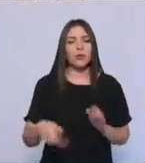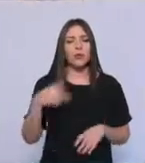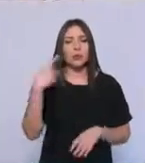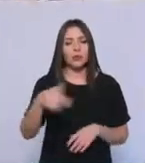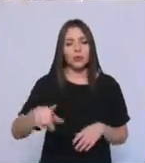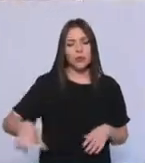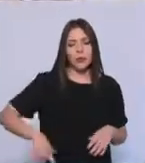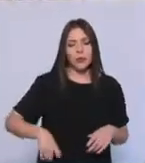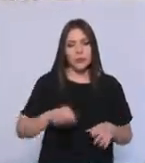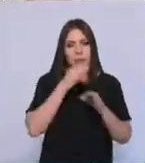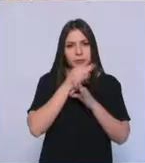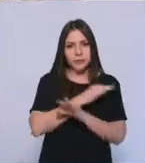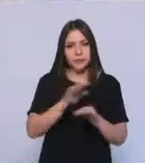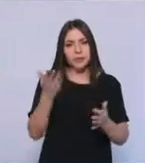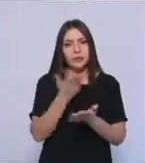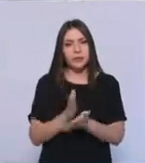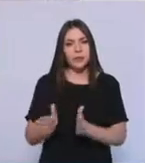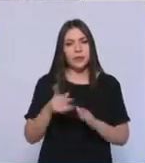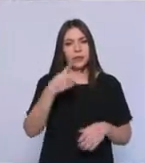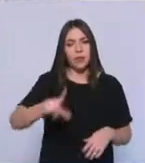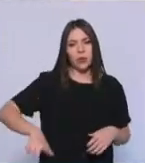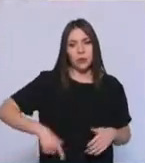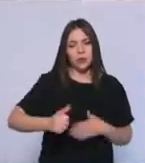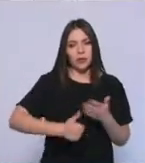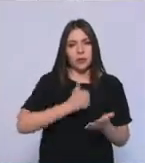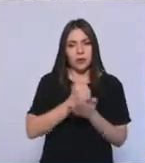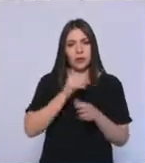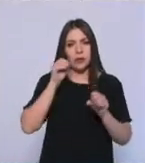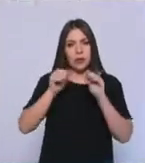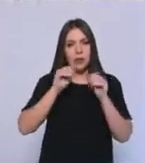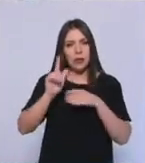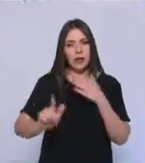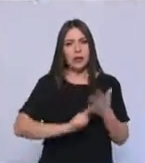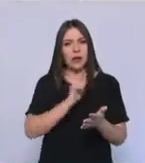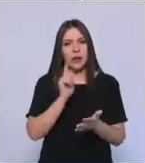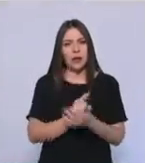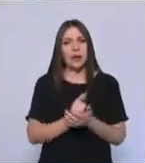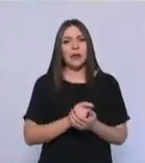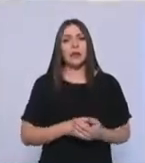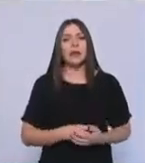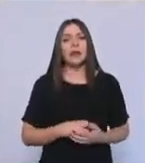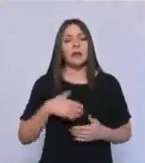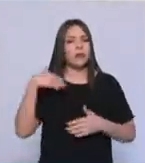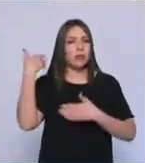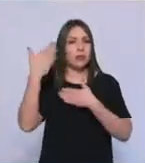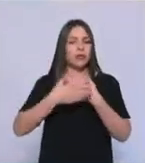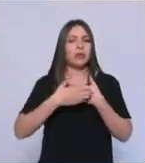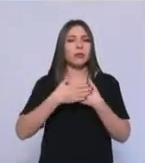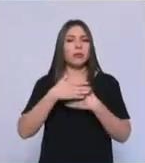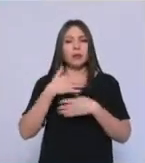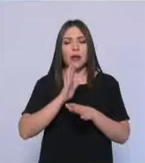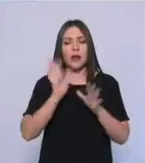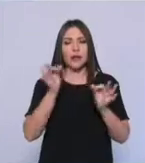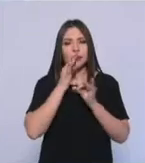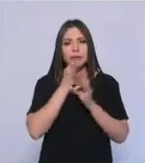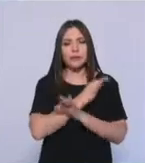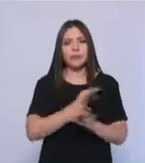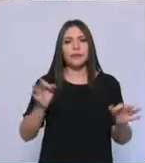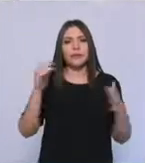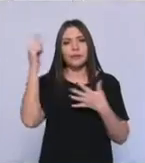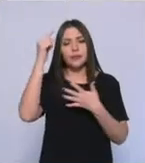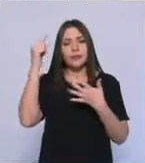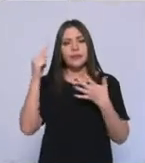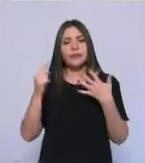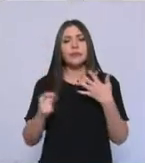Consejería del Gobierno de la Ciudad tenemos la ley, pero estamos ya a punto de lanzar una campaña para dar los principales puntos